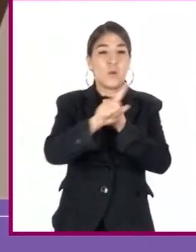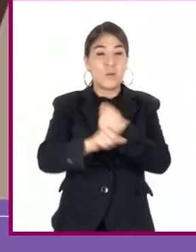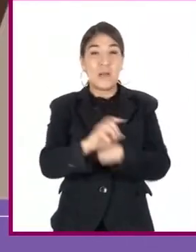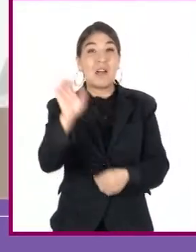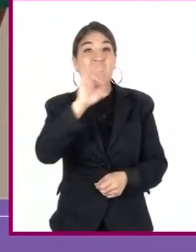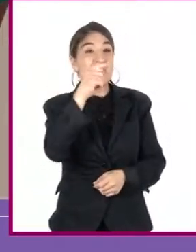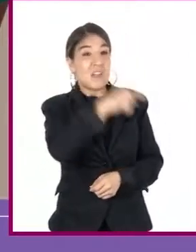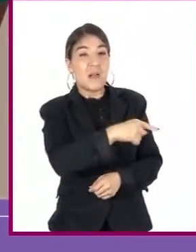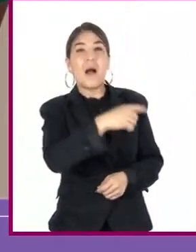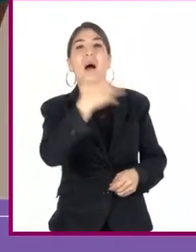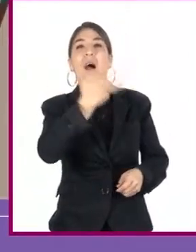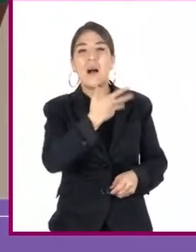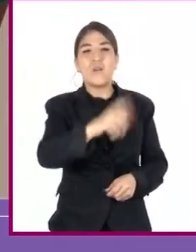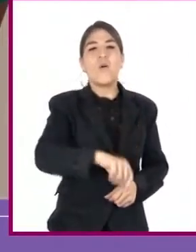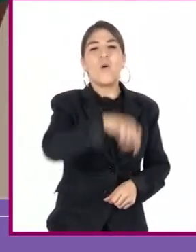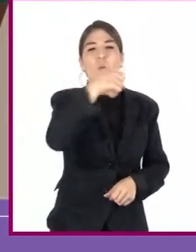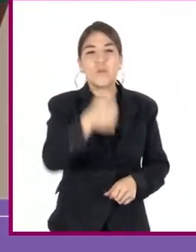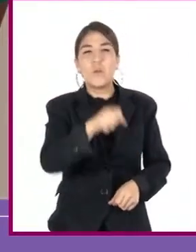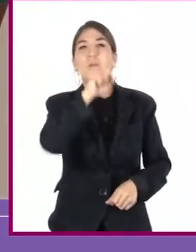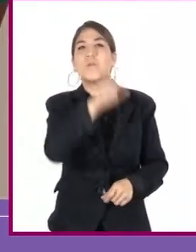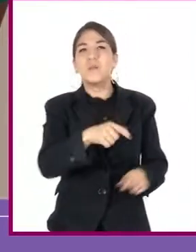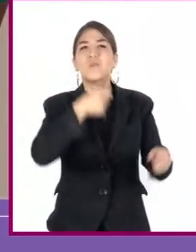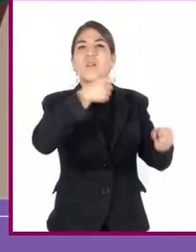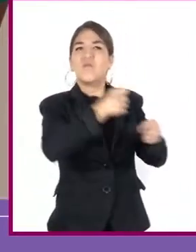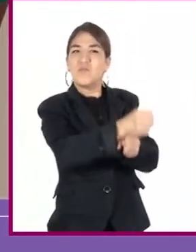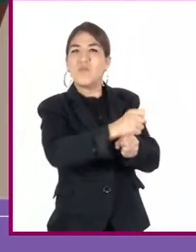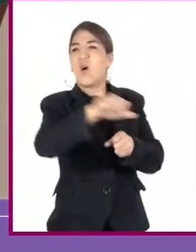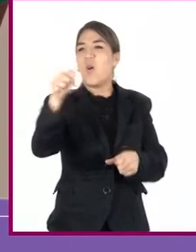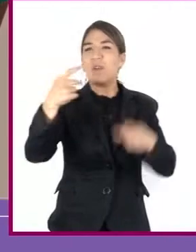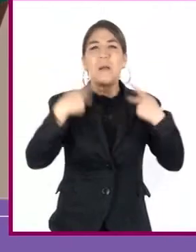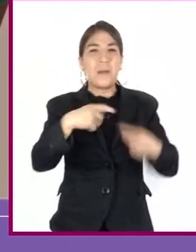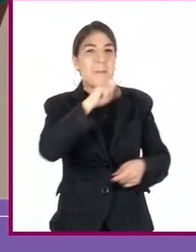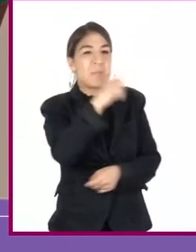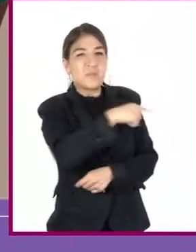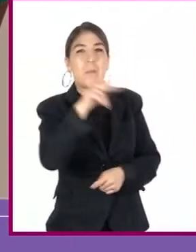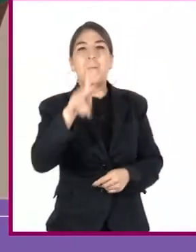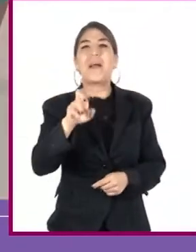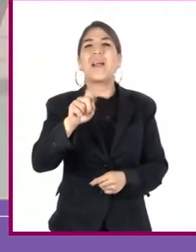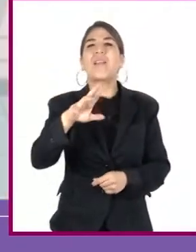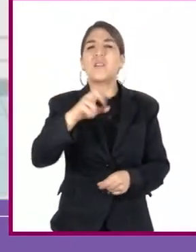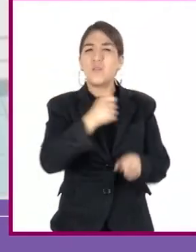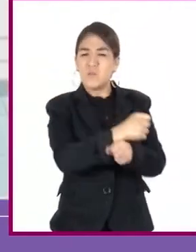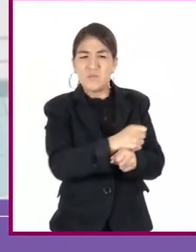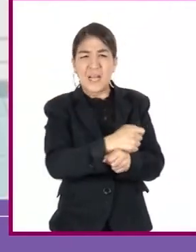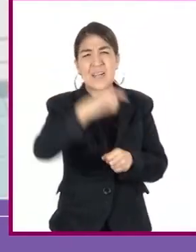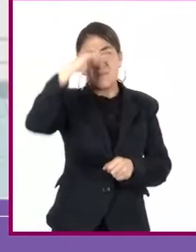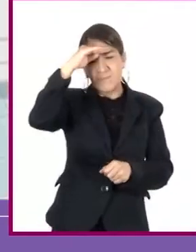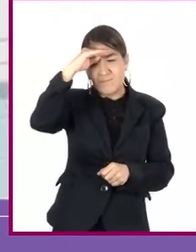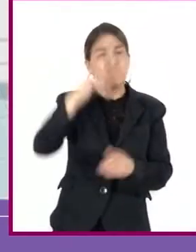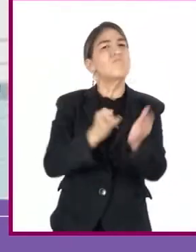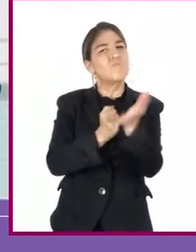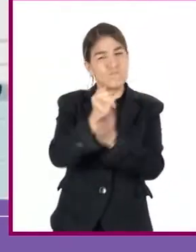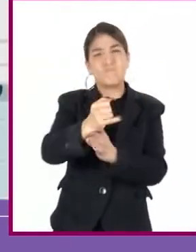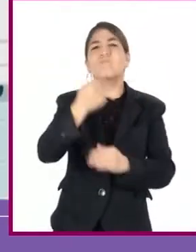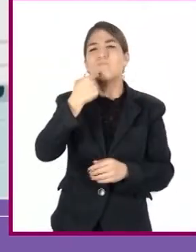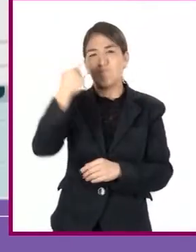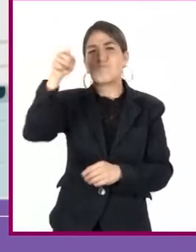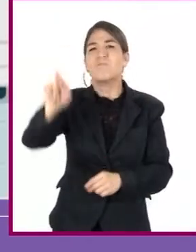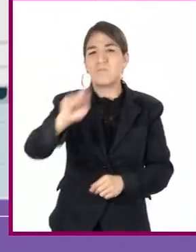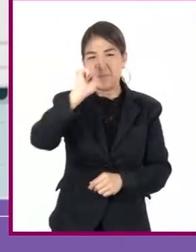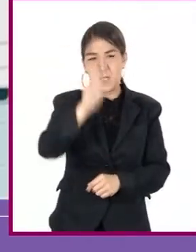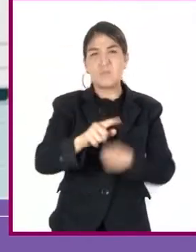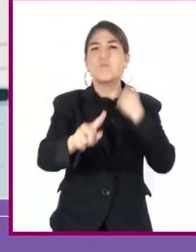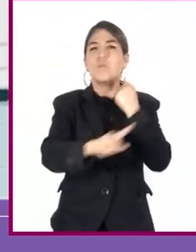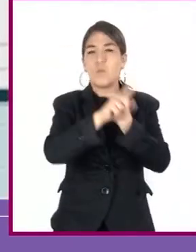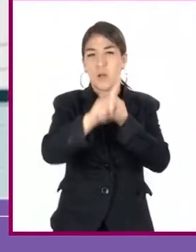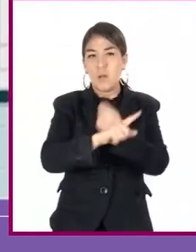el futuro, él mismo podría ser víctima de sus abusos. Decidió denunciar la situación, lo que solucionaría no